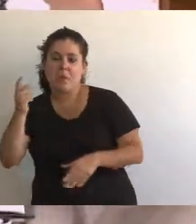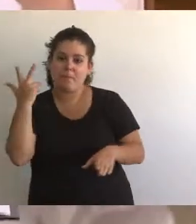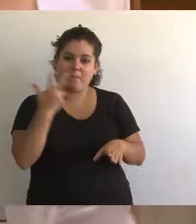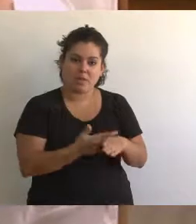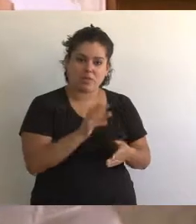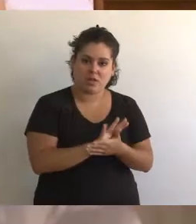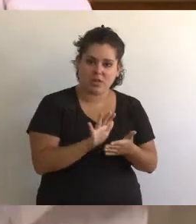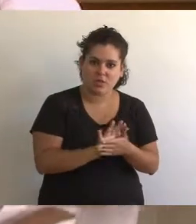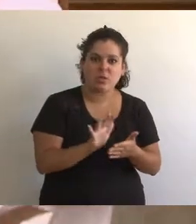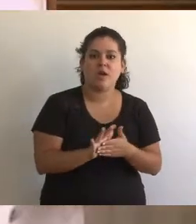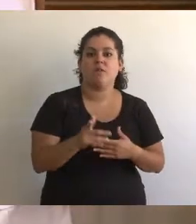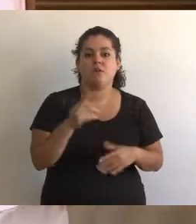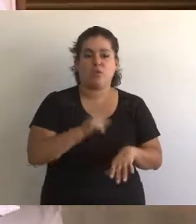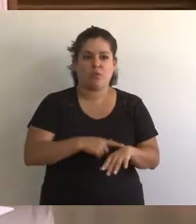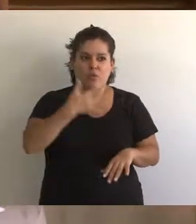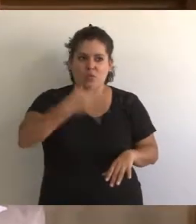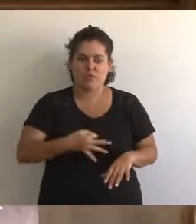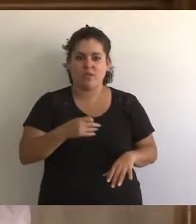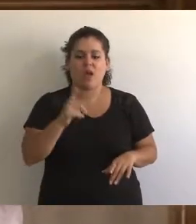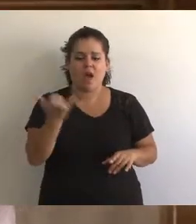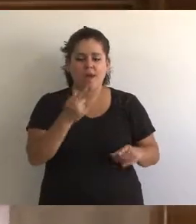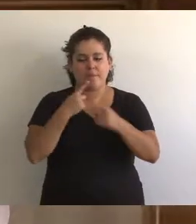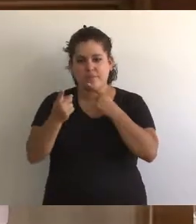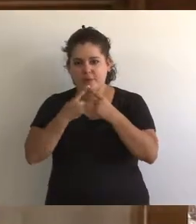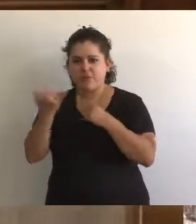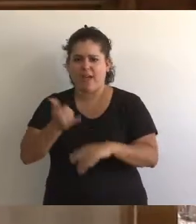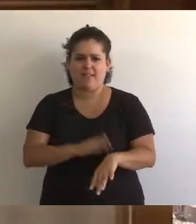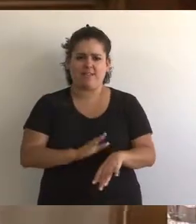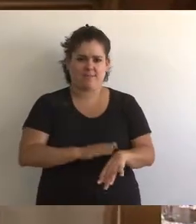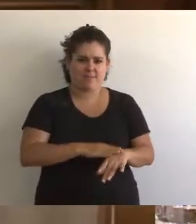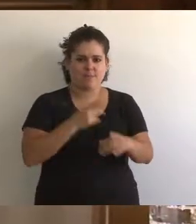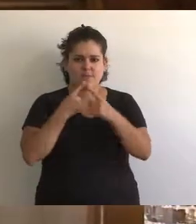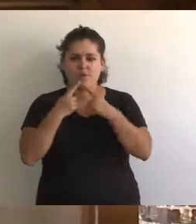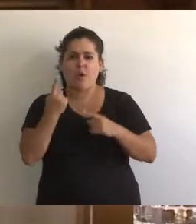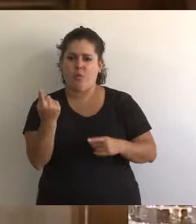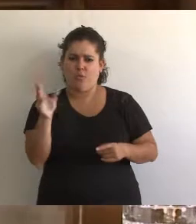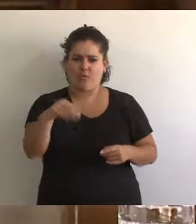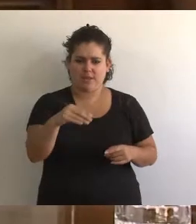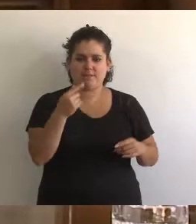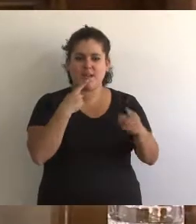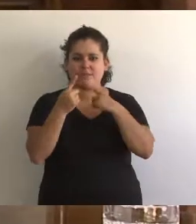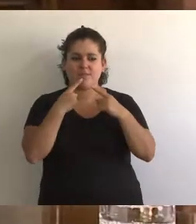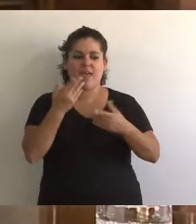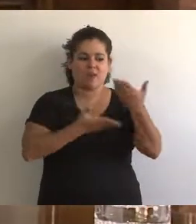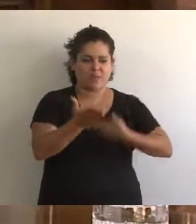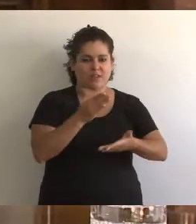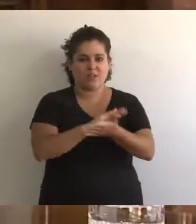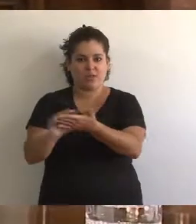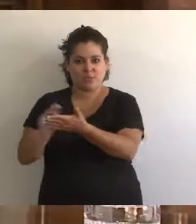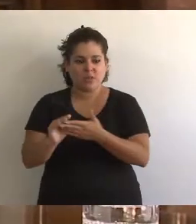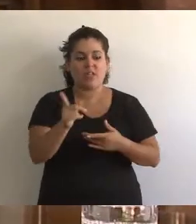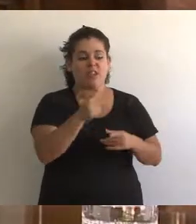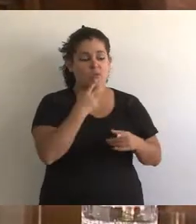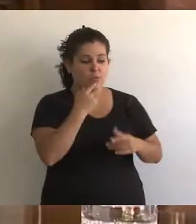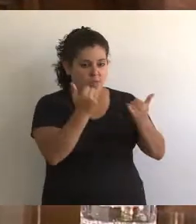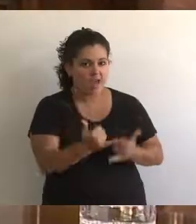que hacer una nueva pausa porque estamos en tiempo cumplido. Hay otras preguntas, todavía hay tiempo, tenemos un bloque más para compartir con las